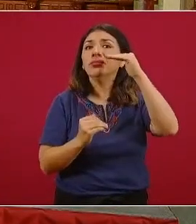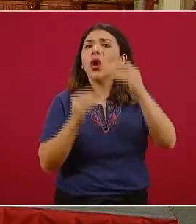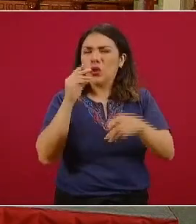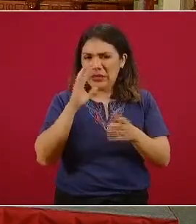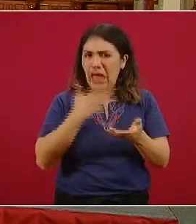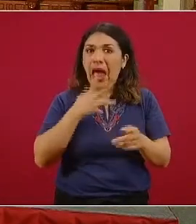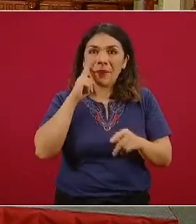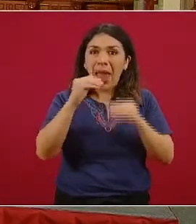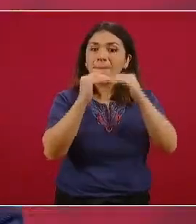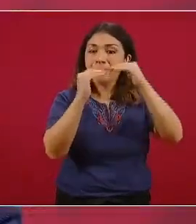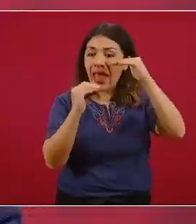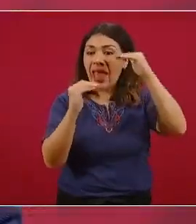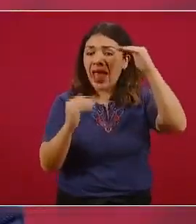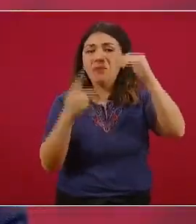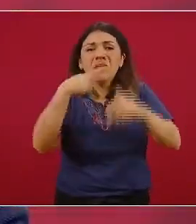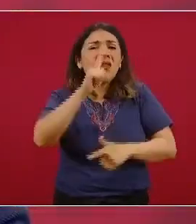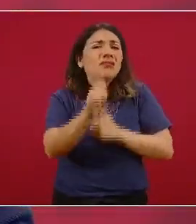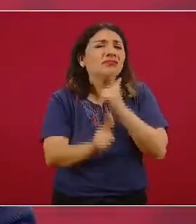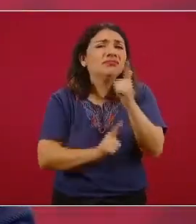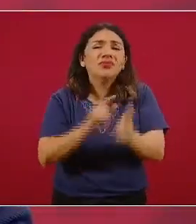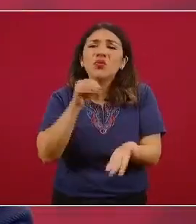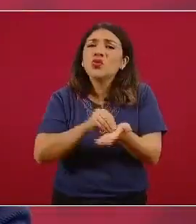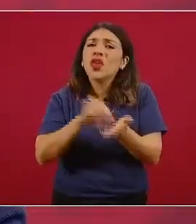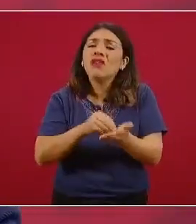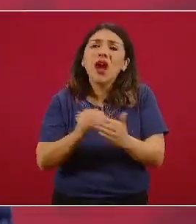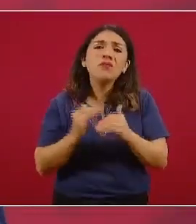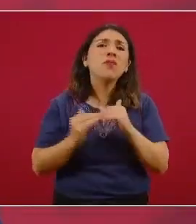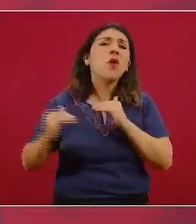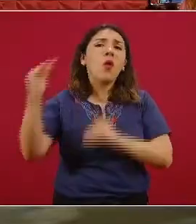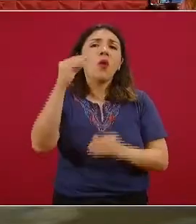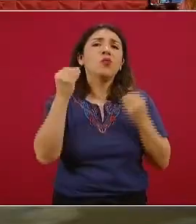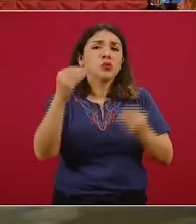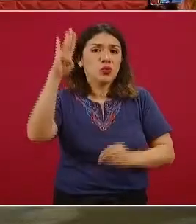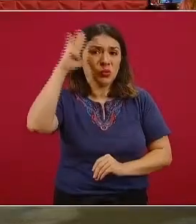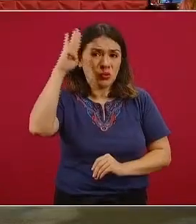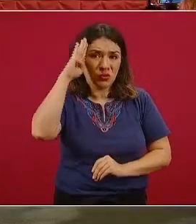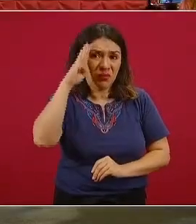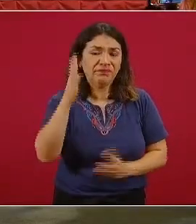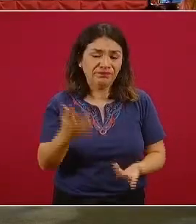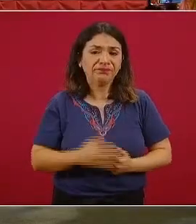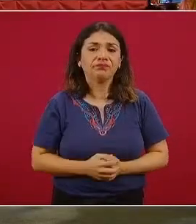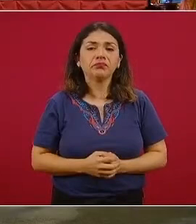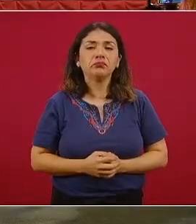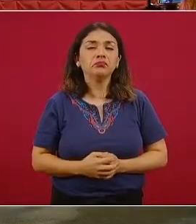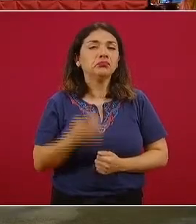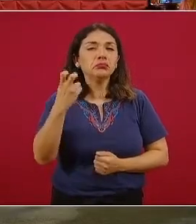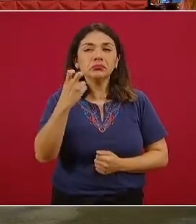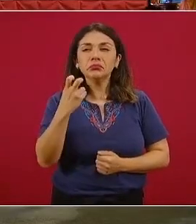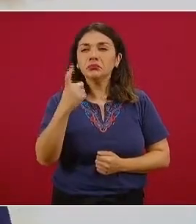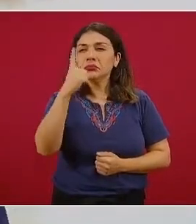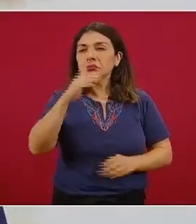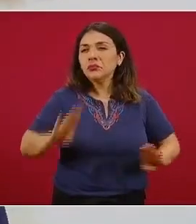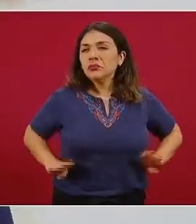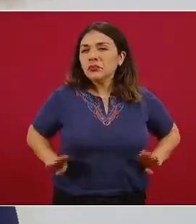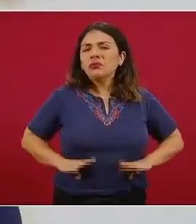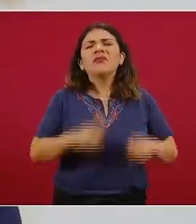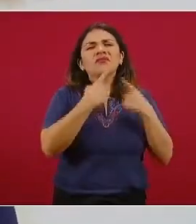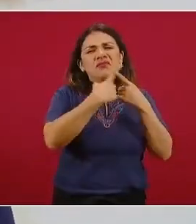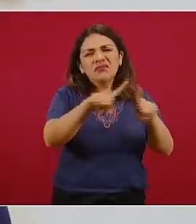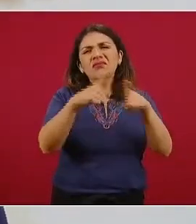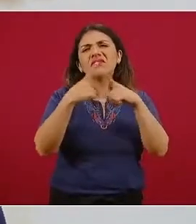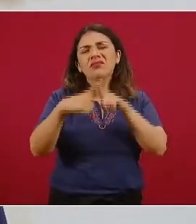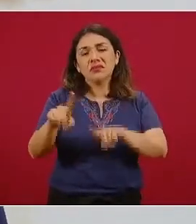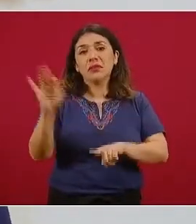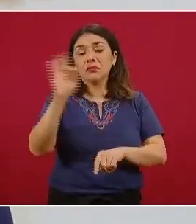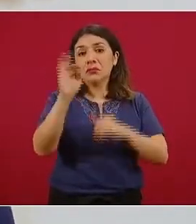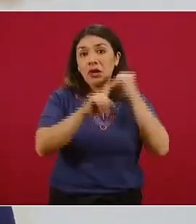suficiente, todavía tenemos una tasa alta. Y en el caso, siempre son muy diferentes los